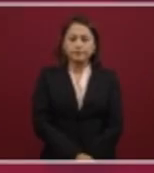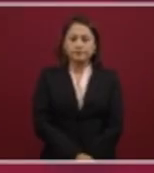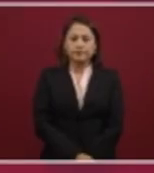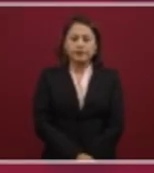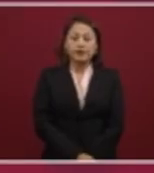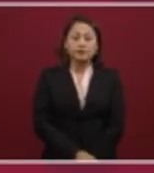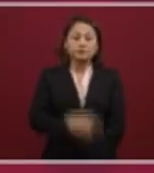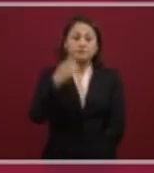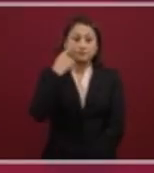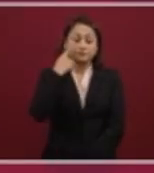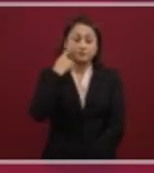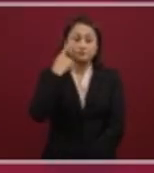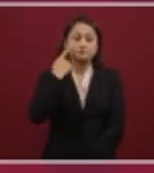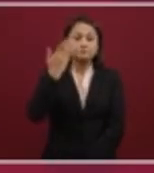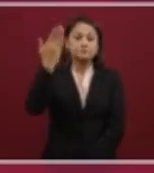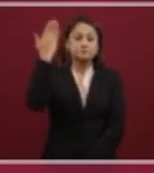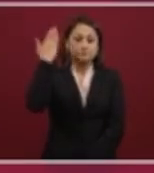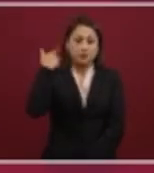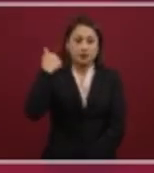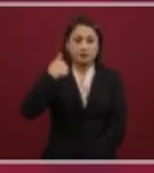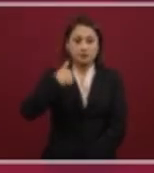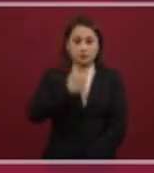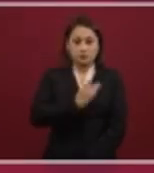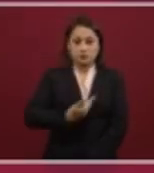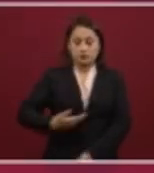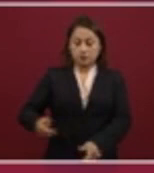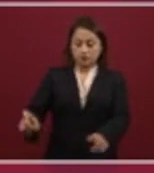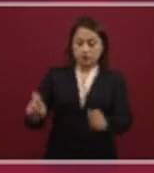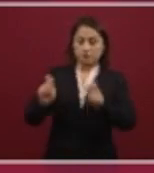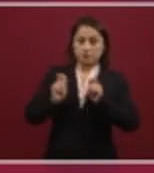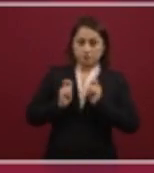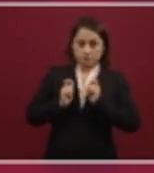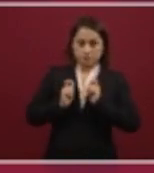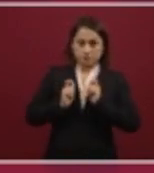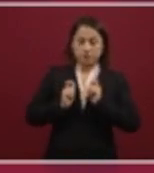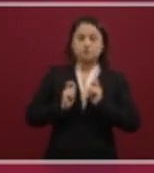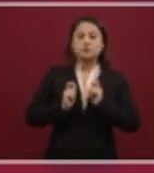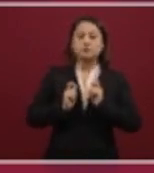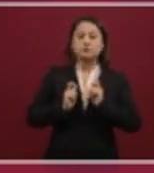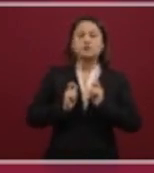la toma de posición como presidente dejé